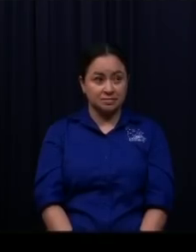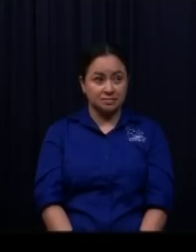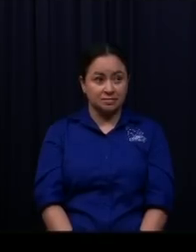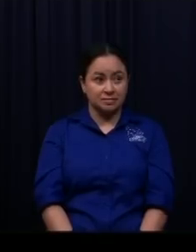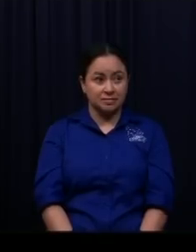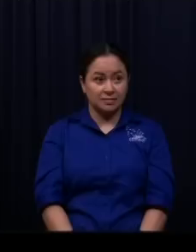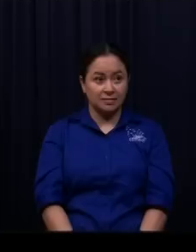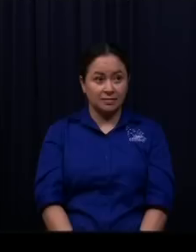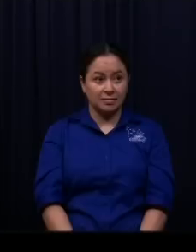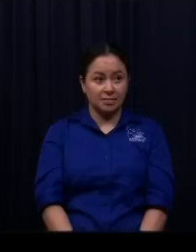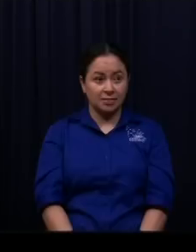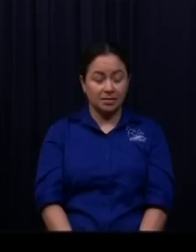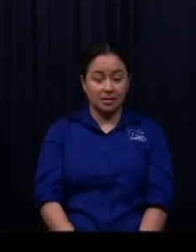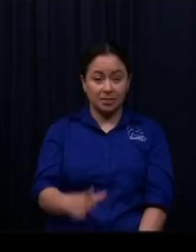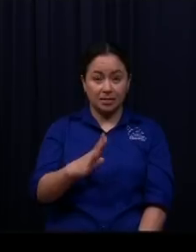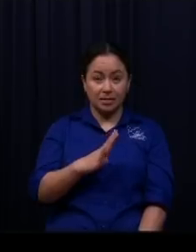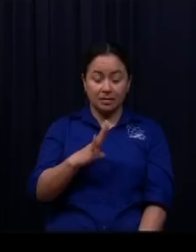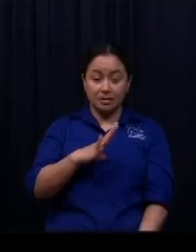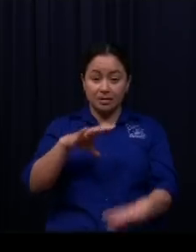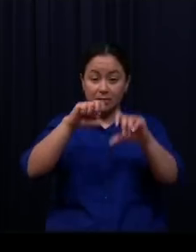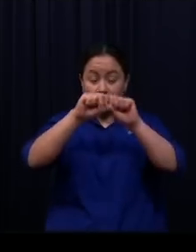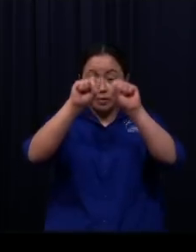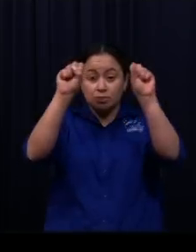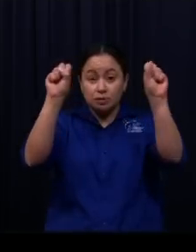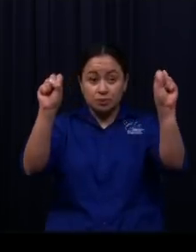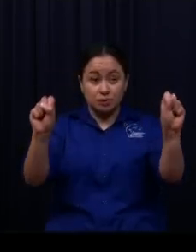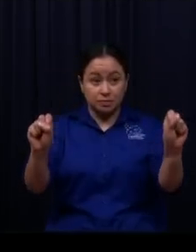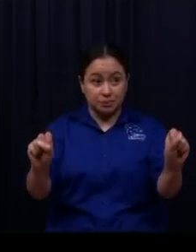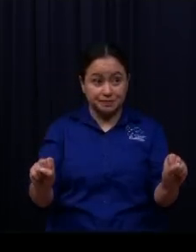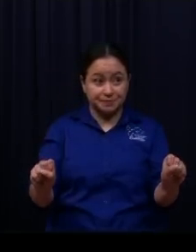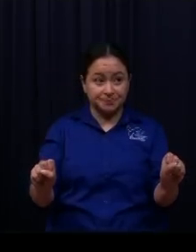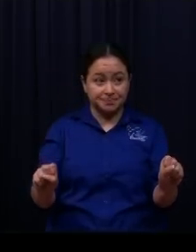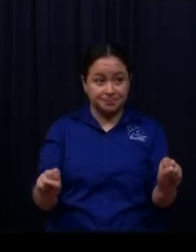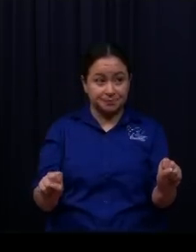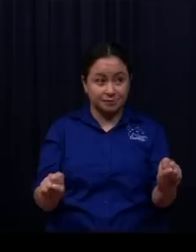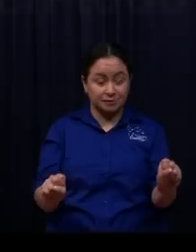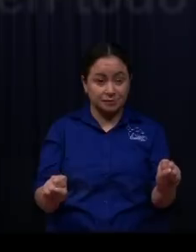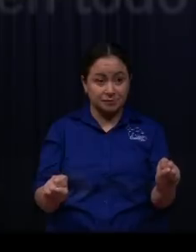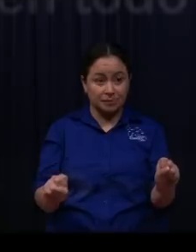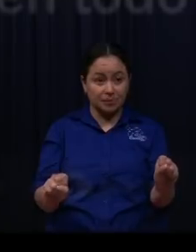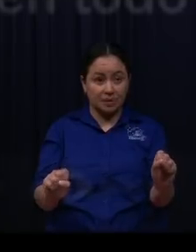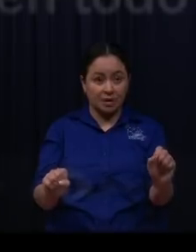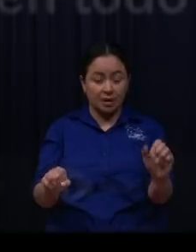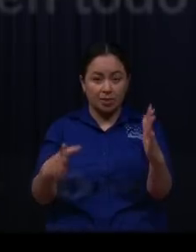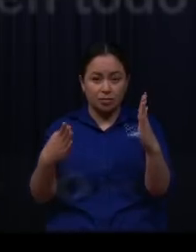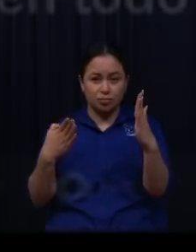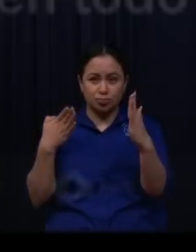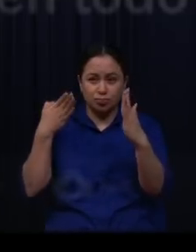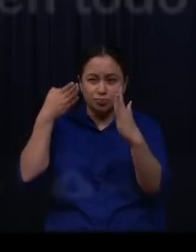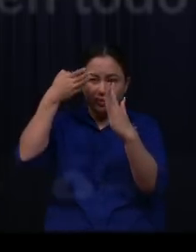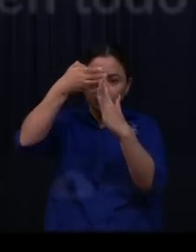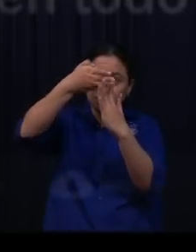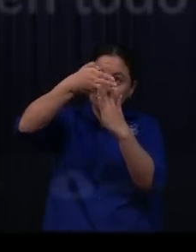gran sumo sacerdote que trascendió los cielos,